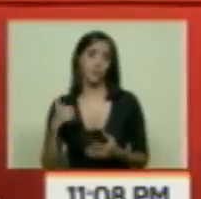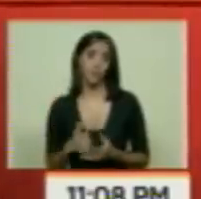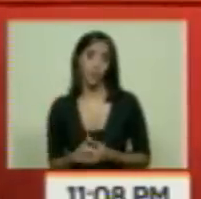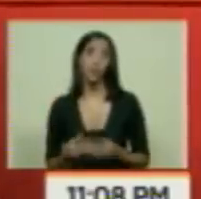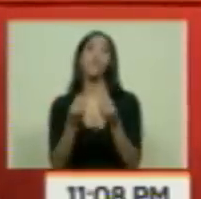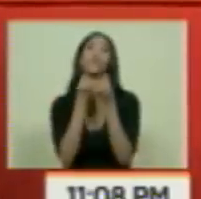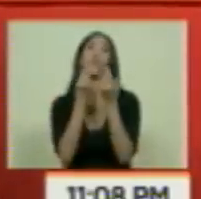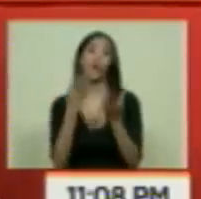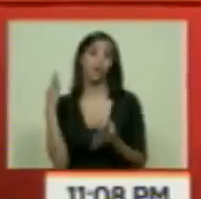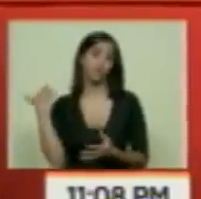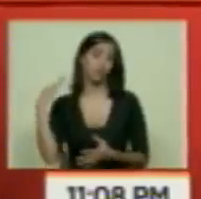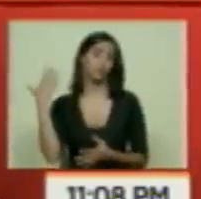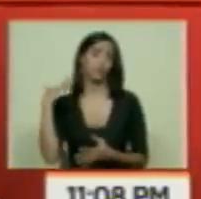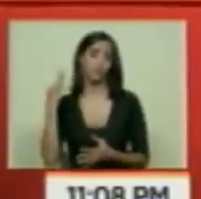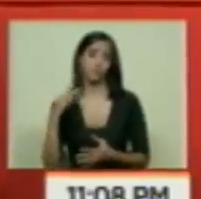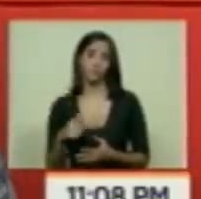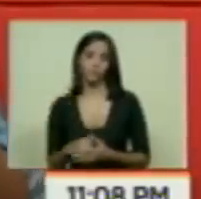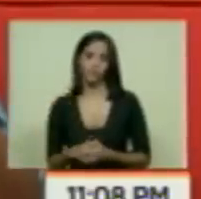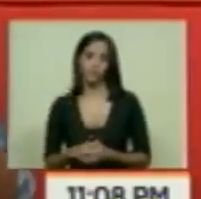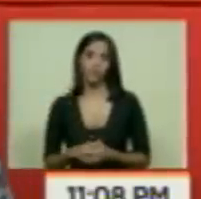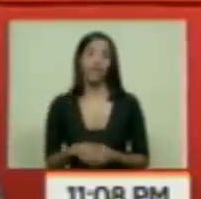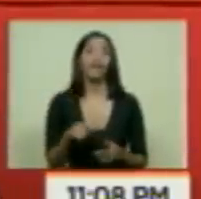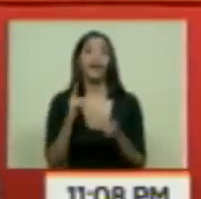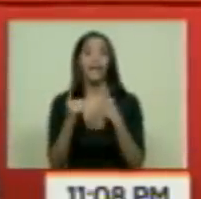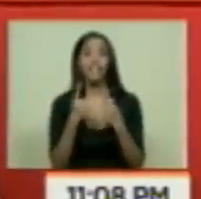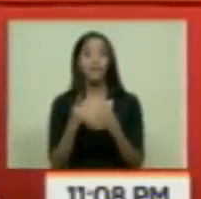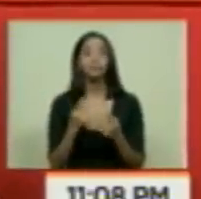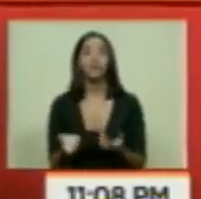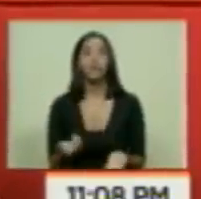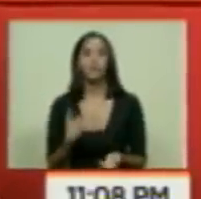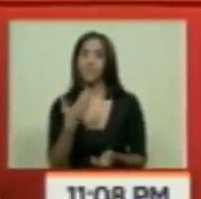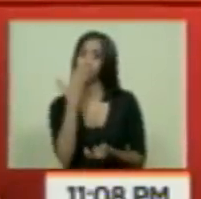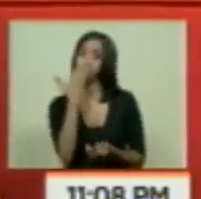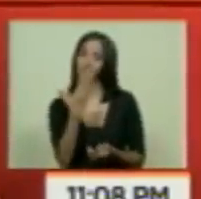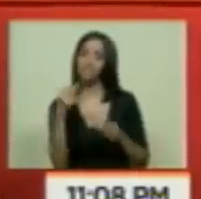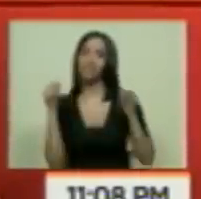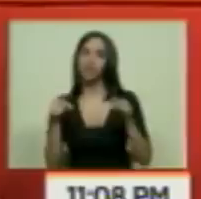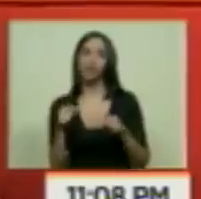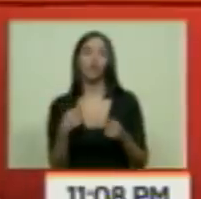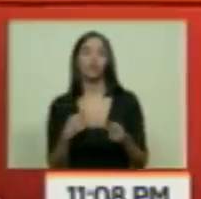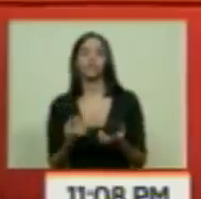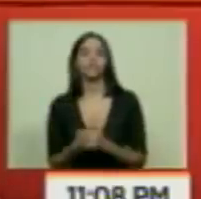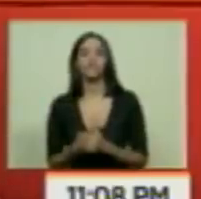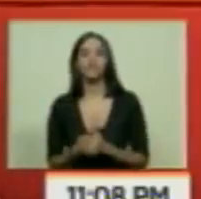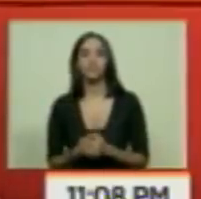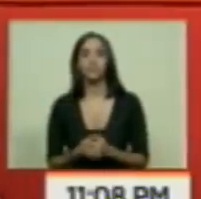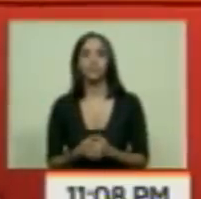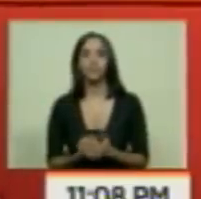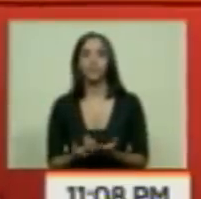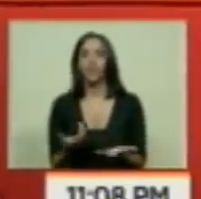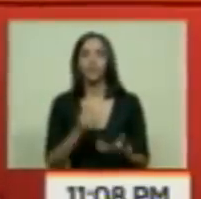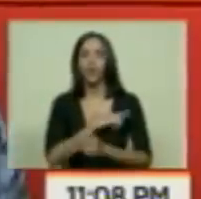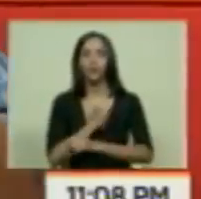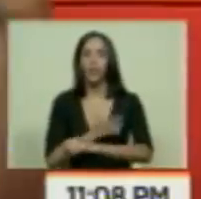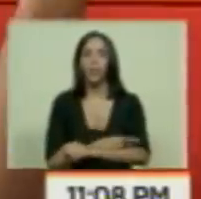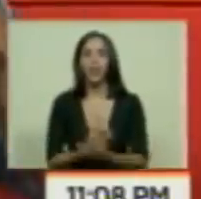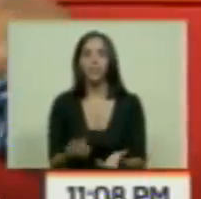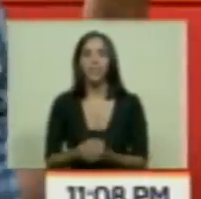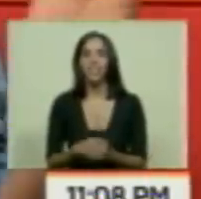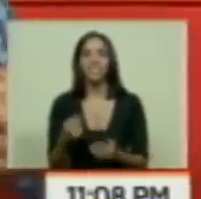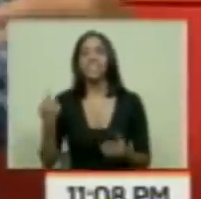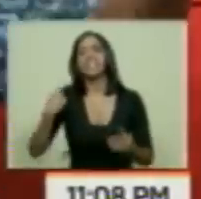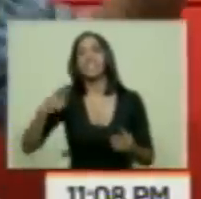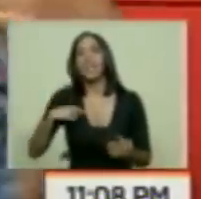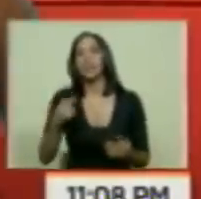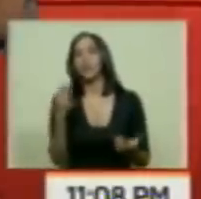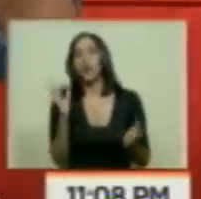De hace buen rato. Así que dicen que hay cosas que uno, cuando se enfrenta a ellas, uno dice, no, con esto no tengo poder para enfrentarme con ellos, porque tienen de repente